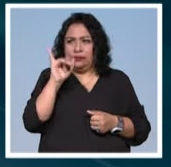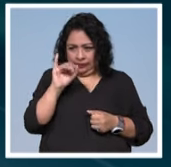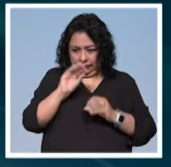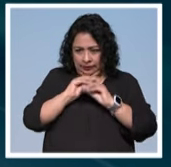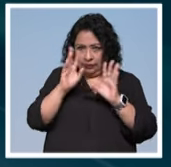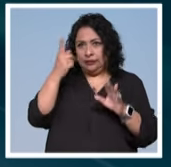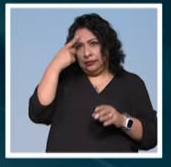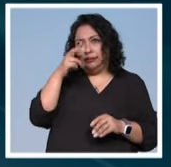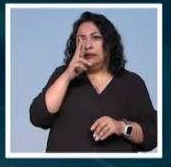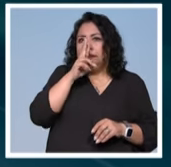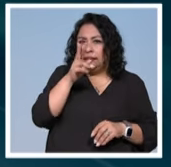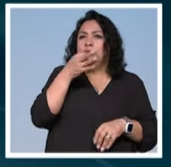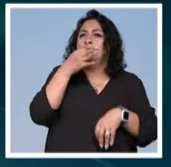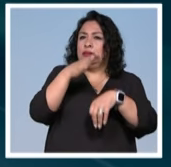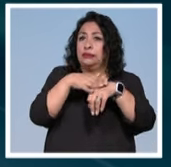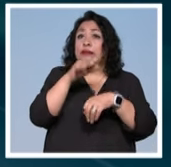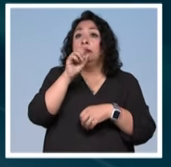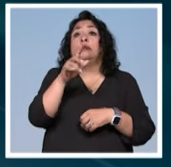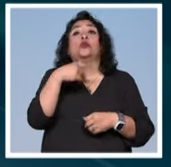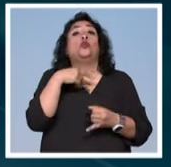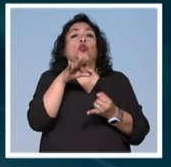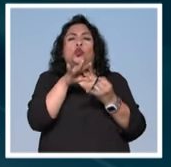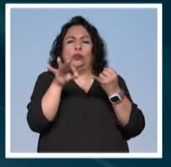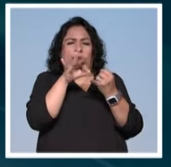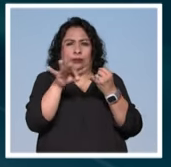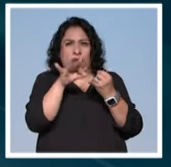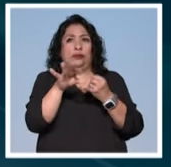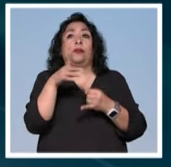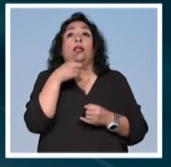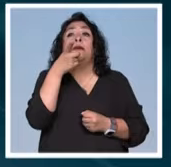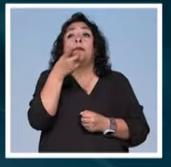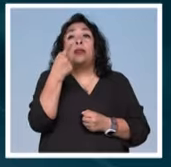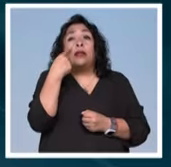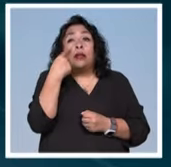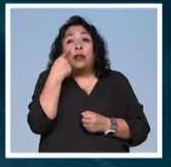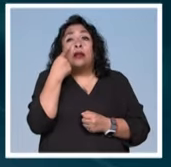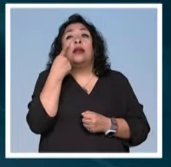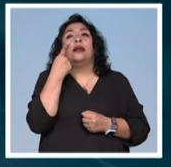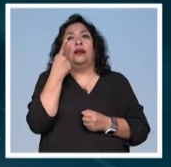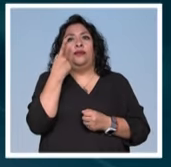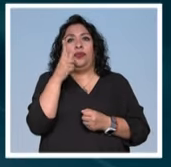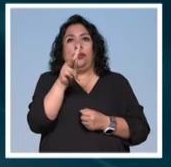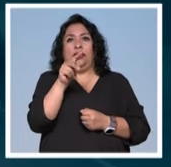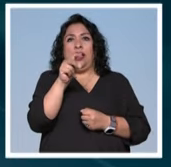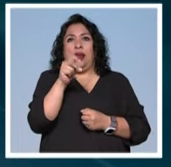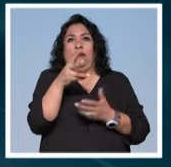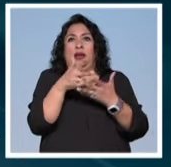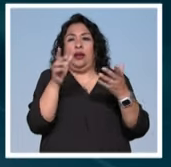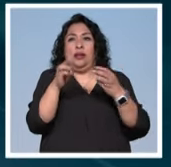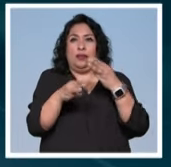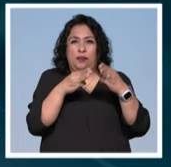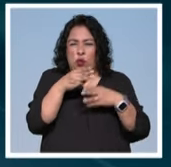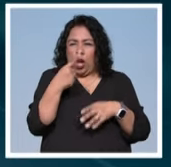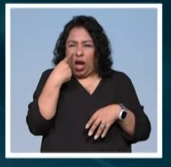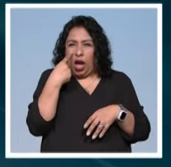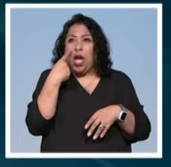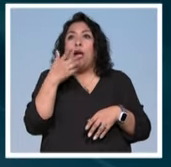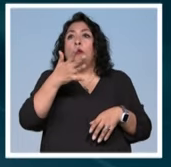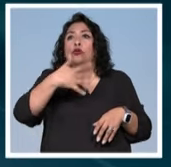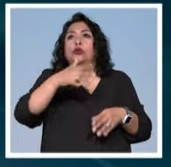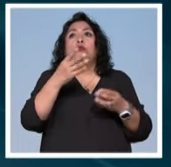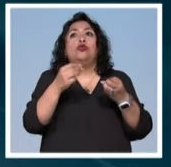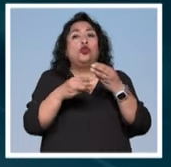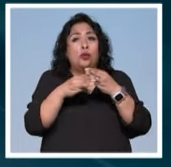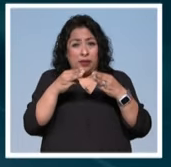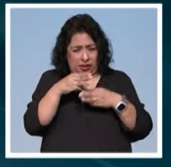responder y hacer caso quiero decirte por último que es una tendencia de las grandes televisoras del mundo estar buscando hay mucho